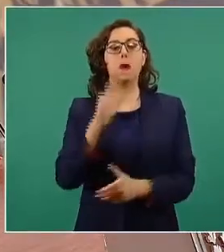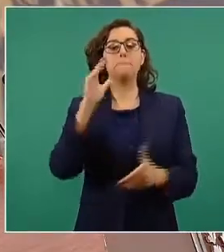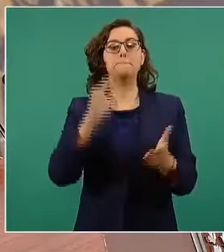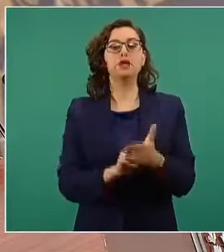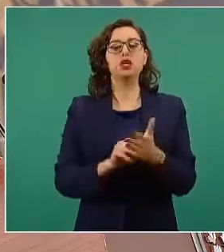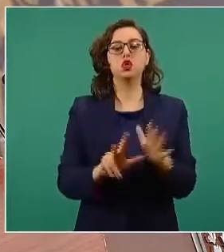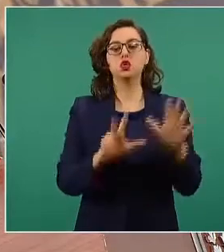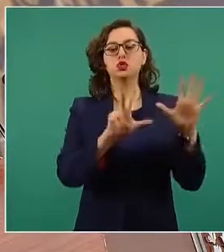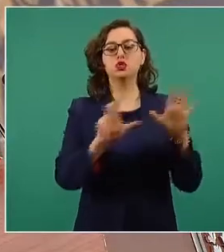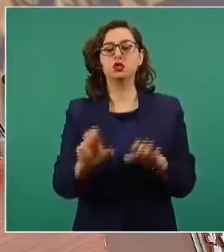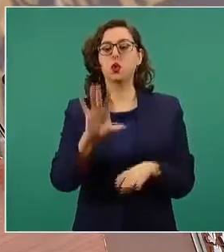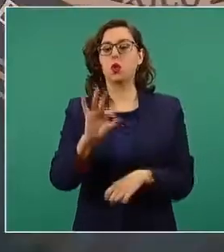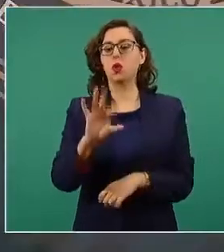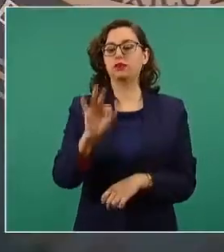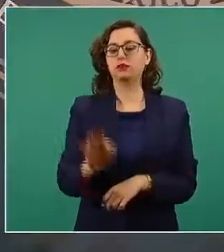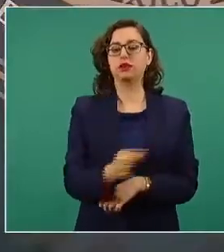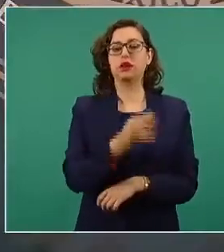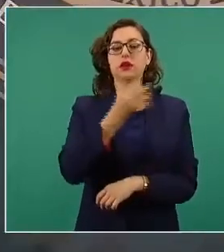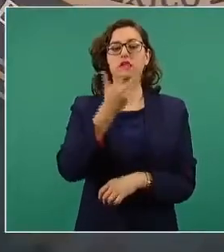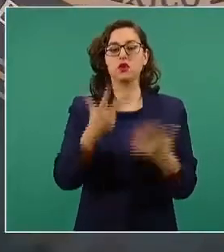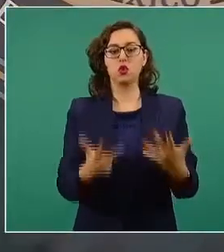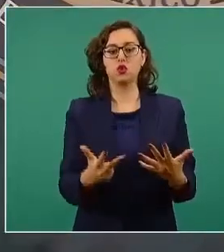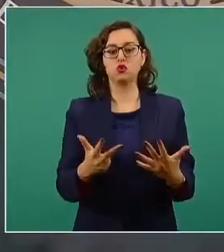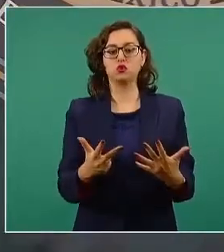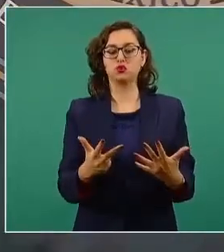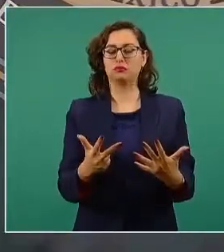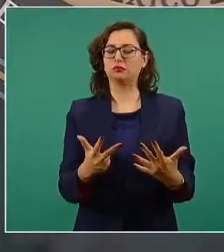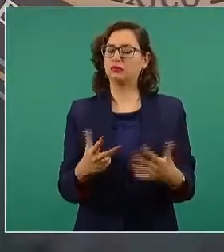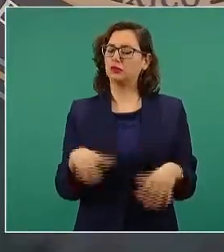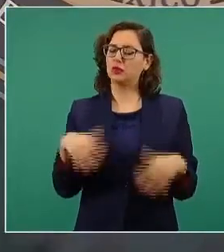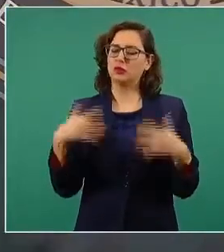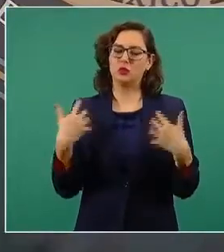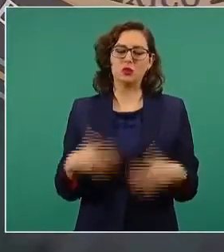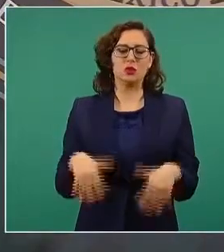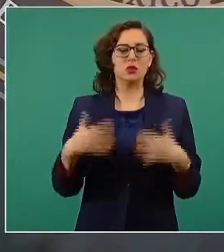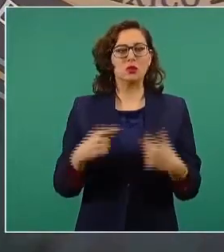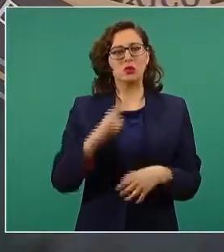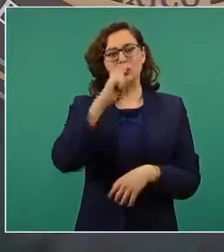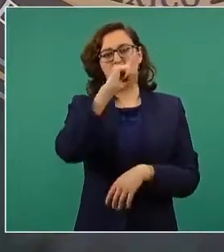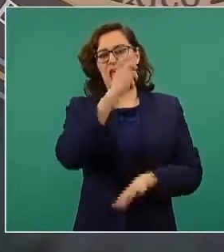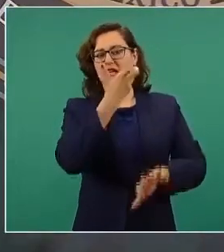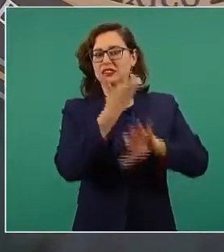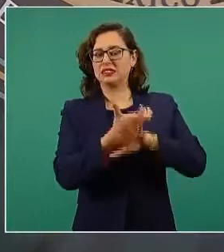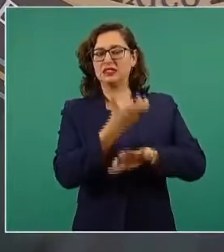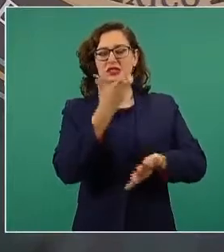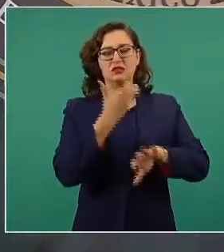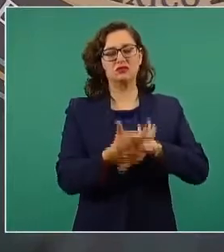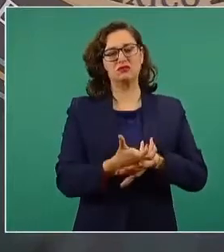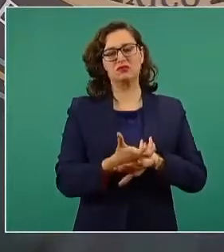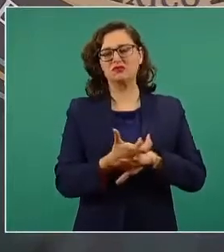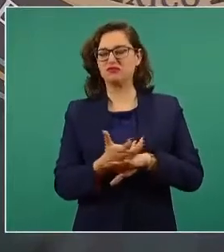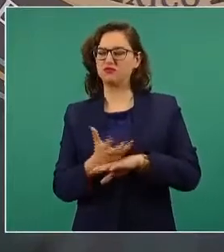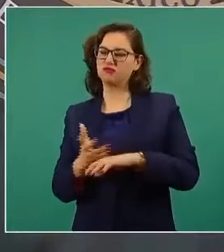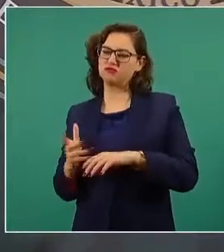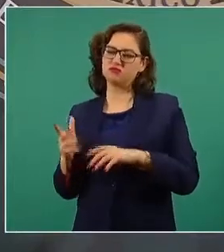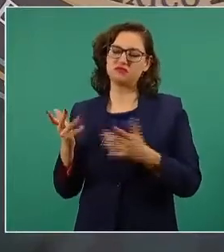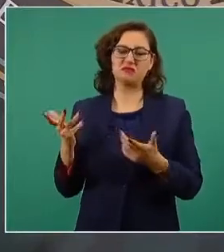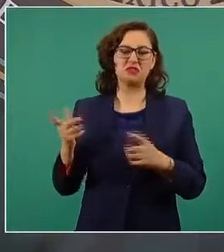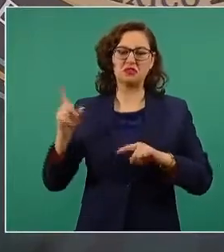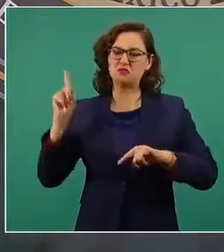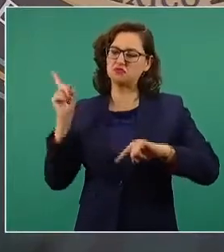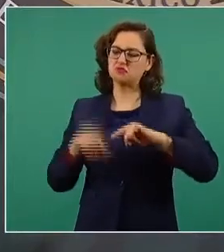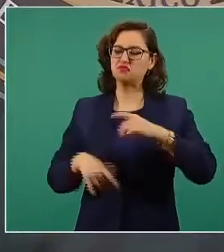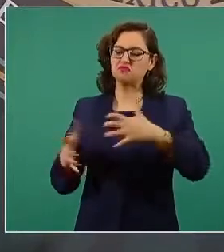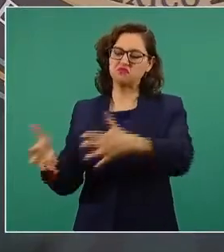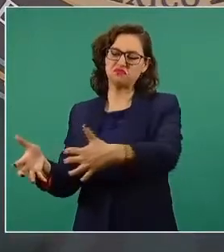1848, cuando se registró el gran zarpazo con el que Estados Unidos nos arrebató más de la mitad